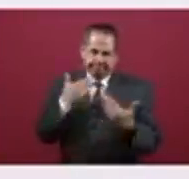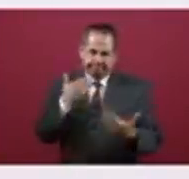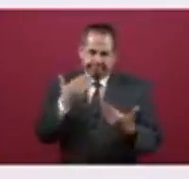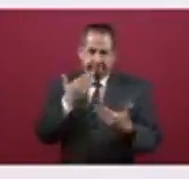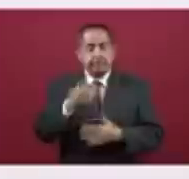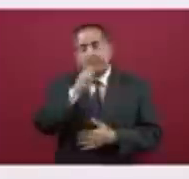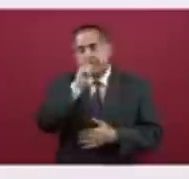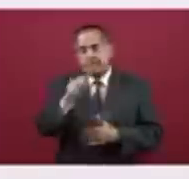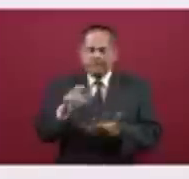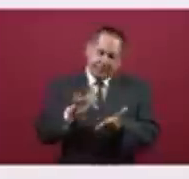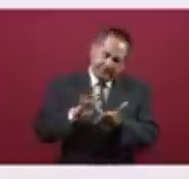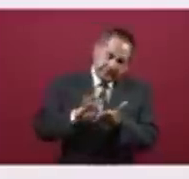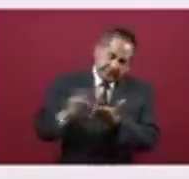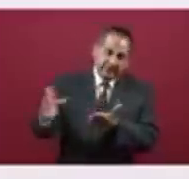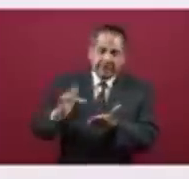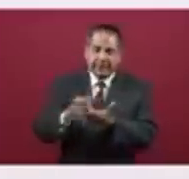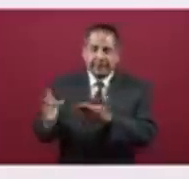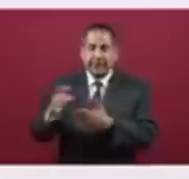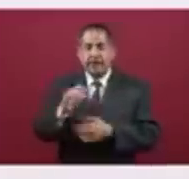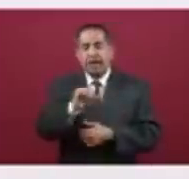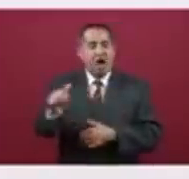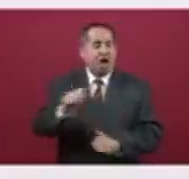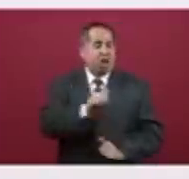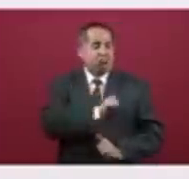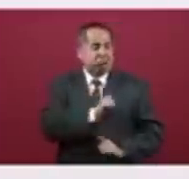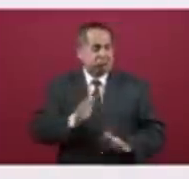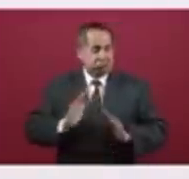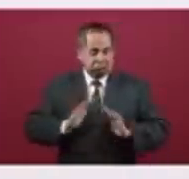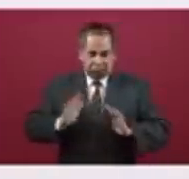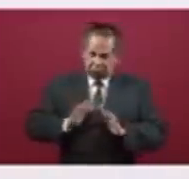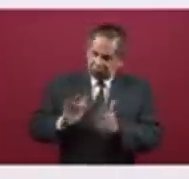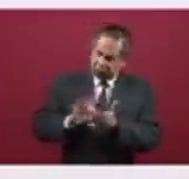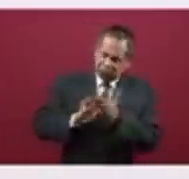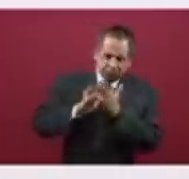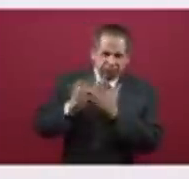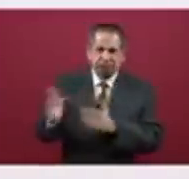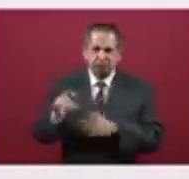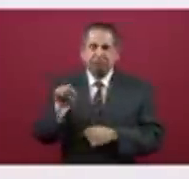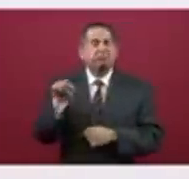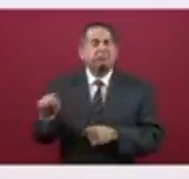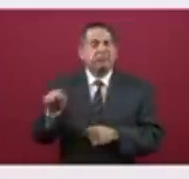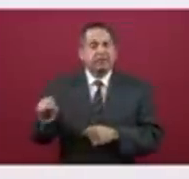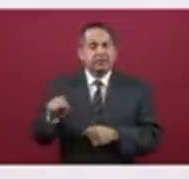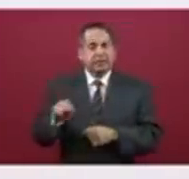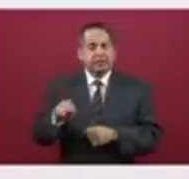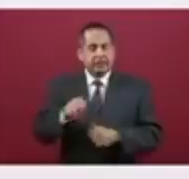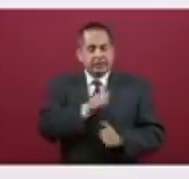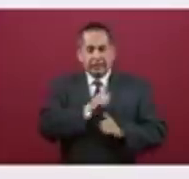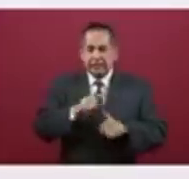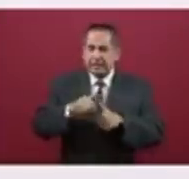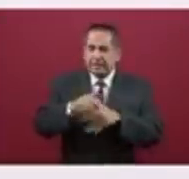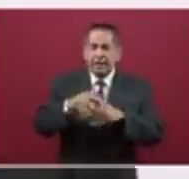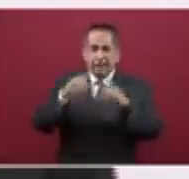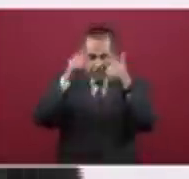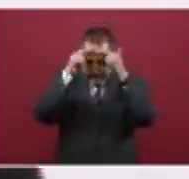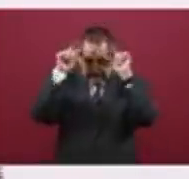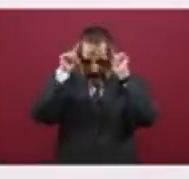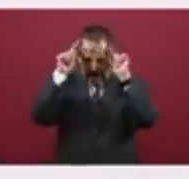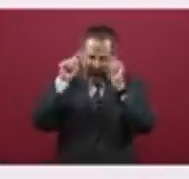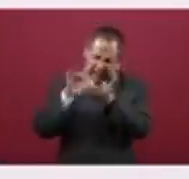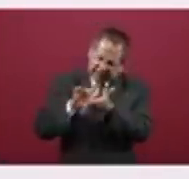agradecer a las fuerzas armadas al ejército a la marina